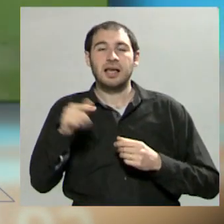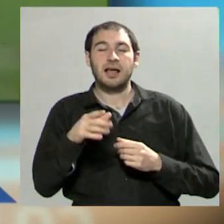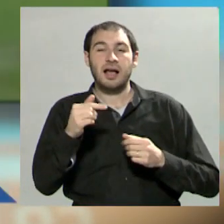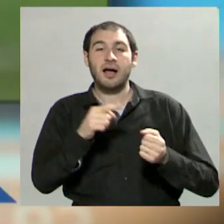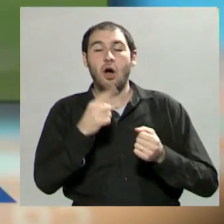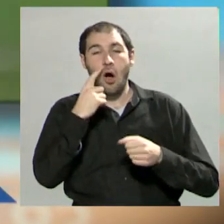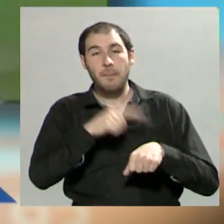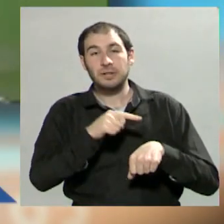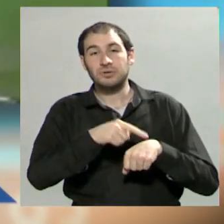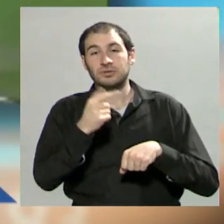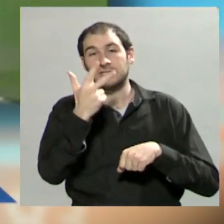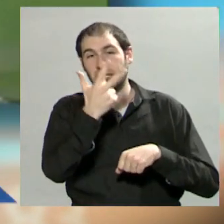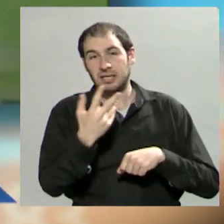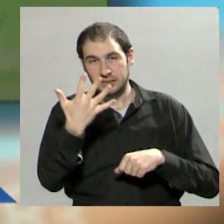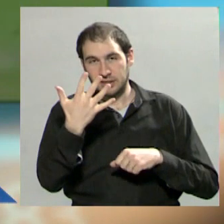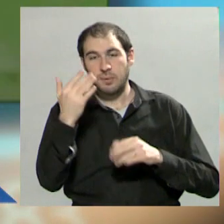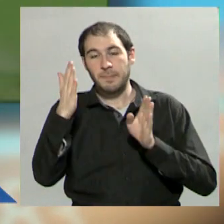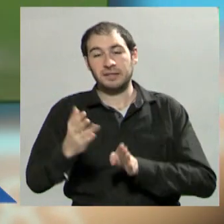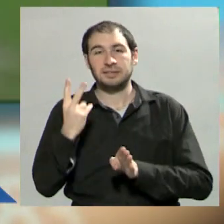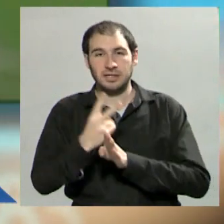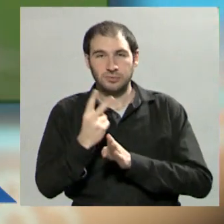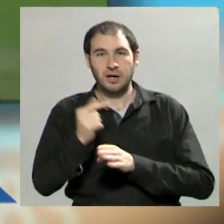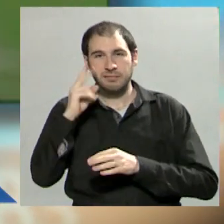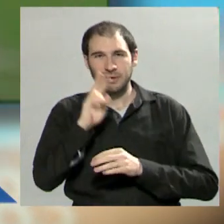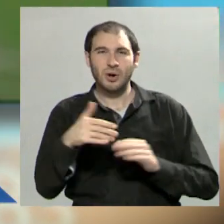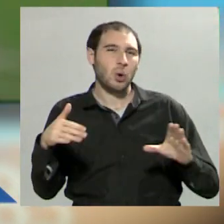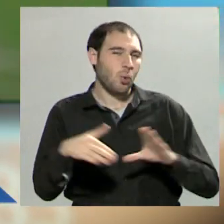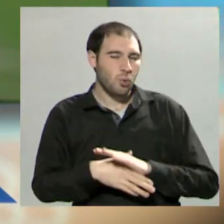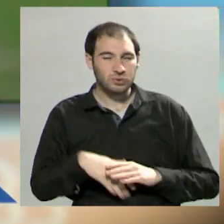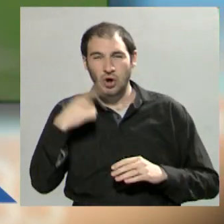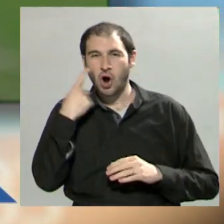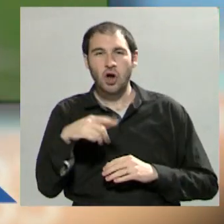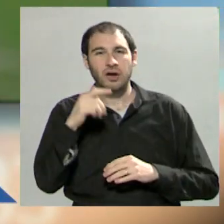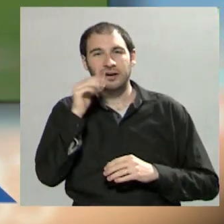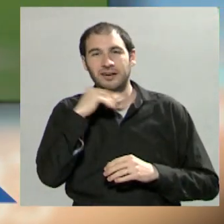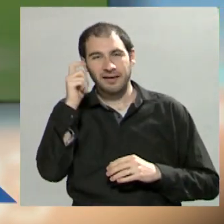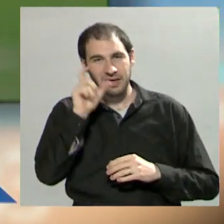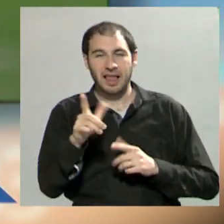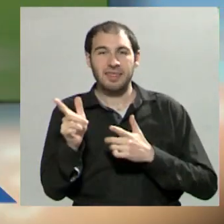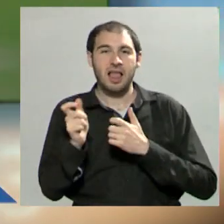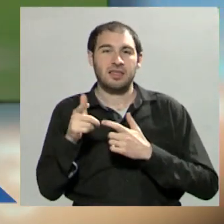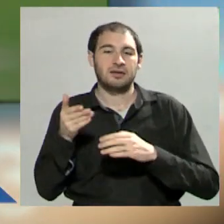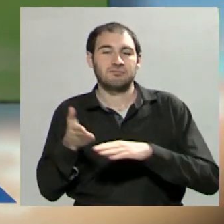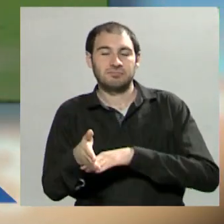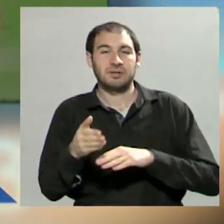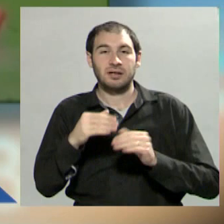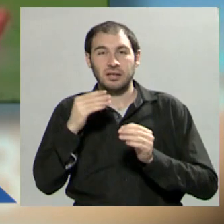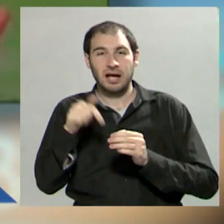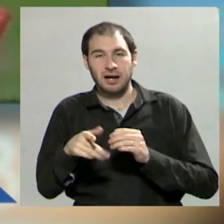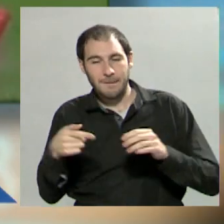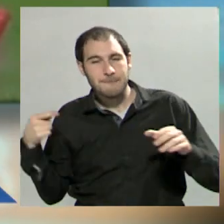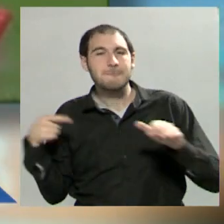a los 35 minutos del segundo tiempo. Ahí estamos viendo justamente el gol de Javier Gravec, el delantero que entró por el segundo palo,